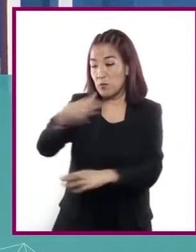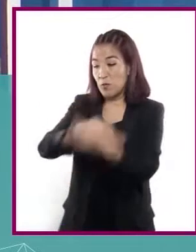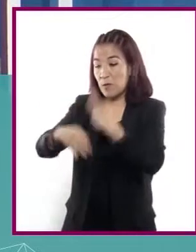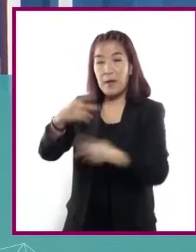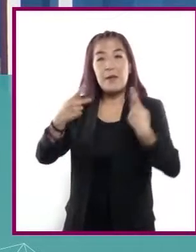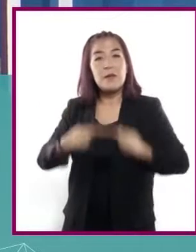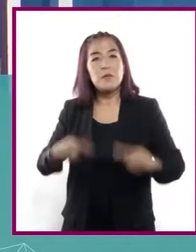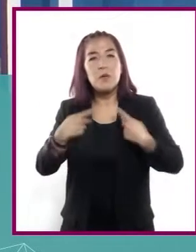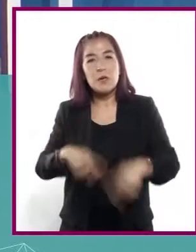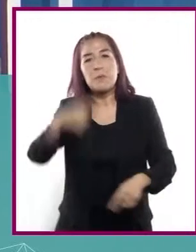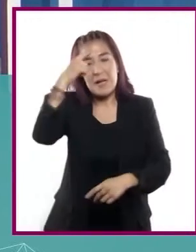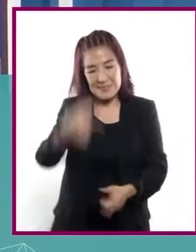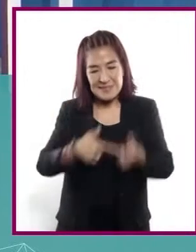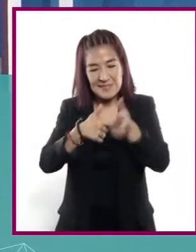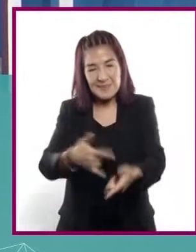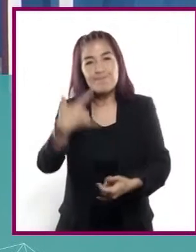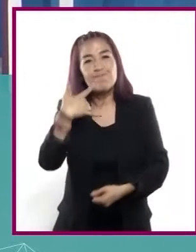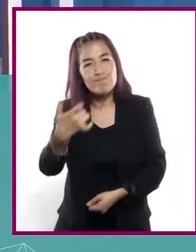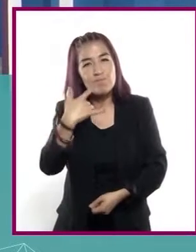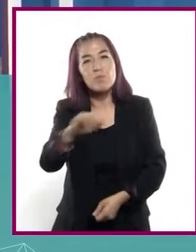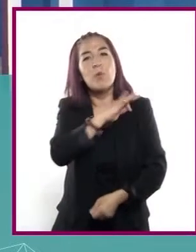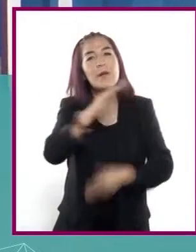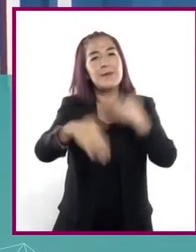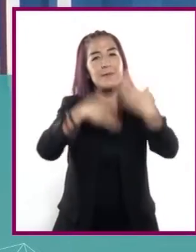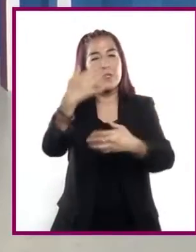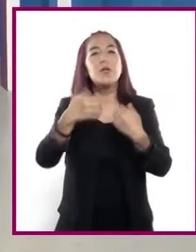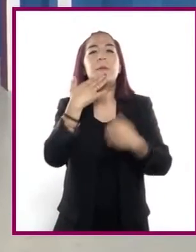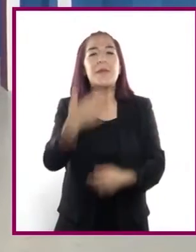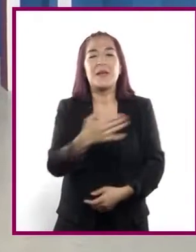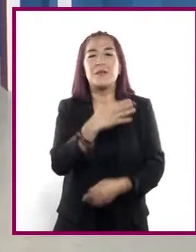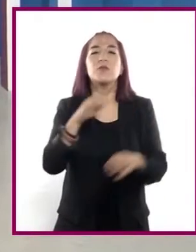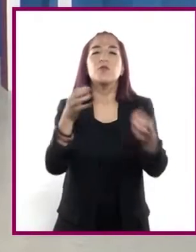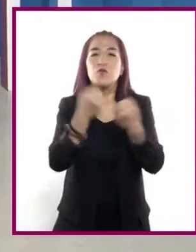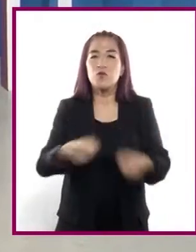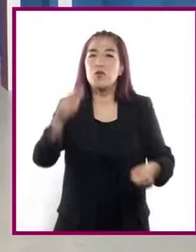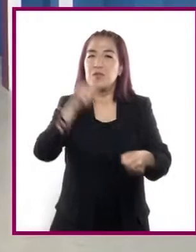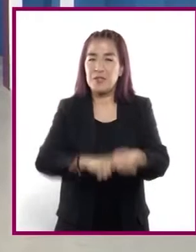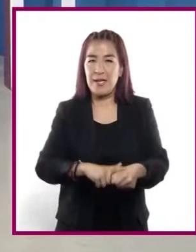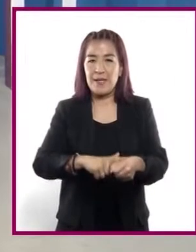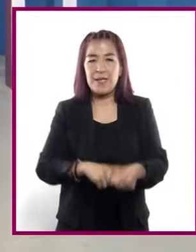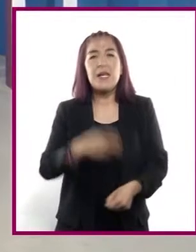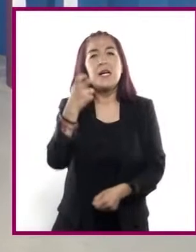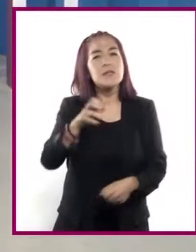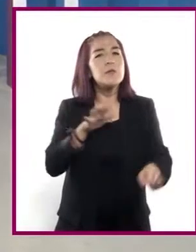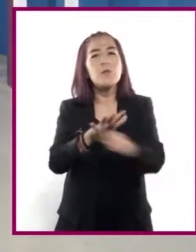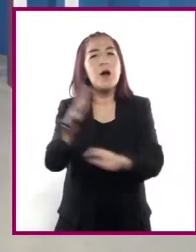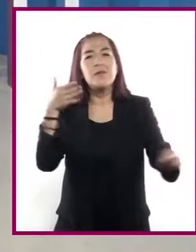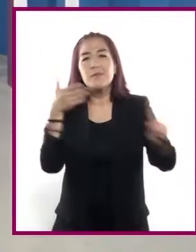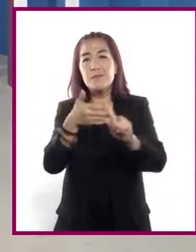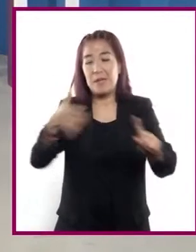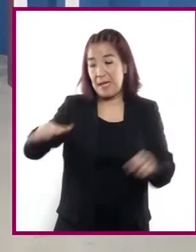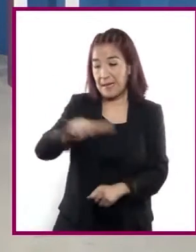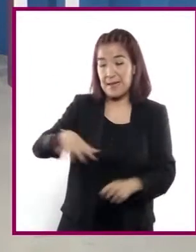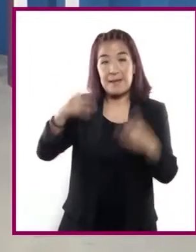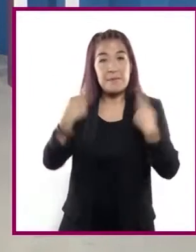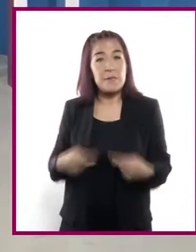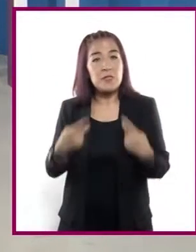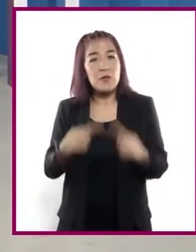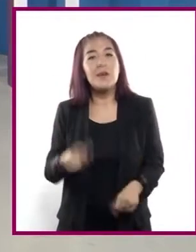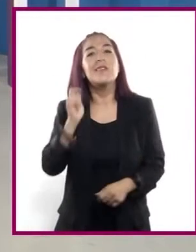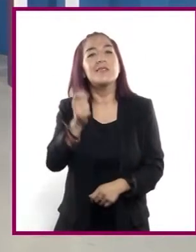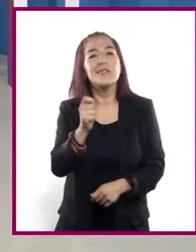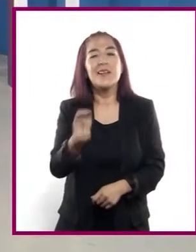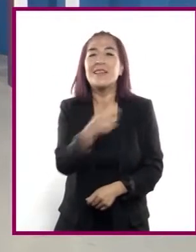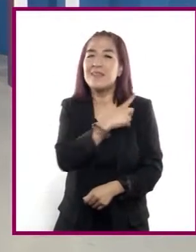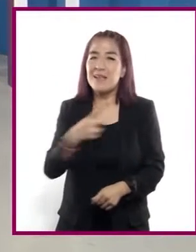sociedades a trabajar para lograr el bienestar social. Uno de los propósitos de las sociedades es lograr